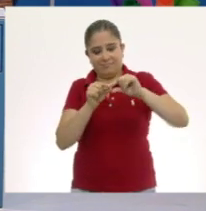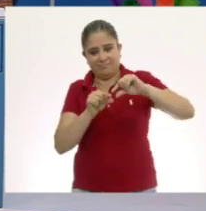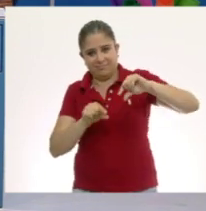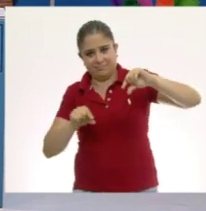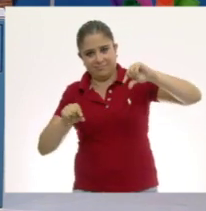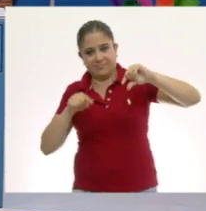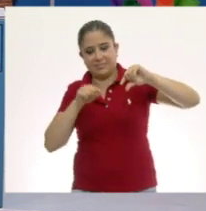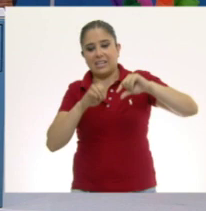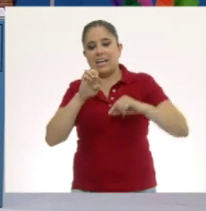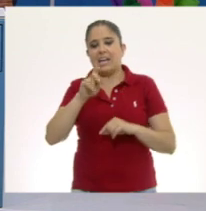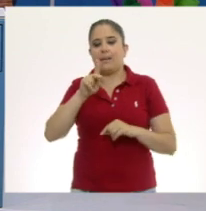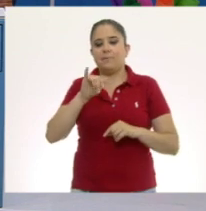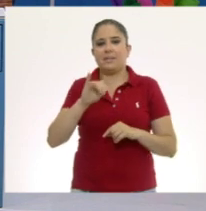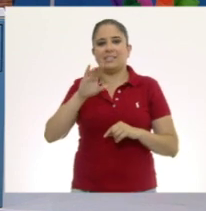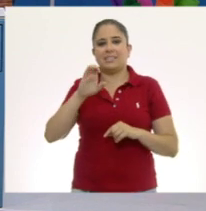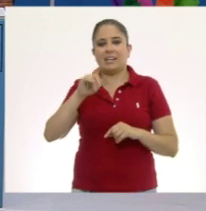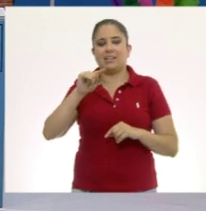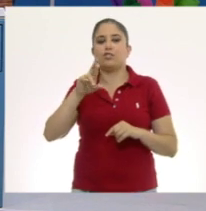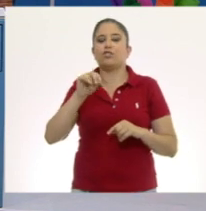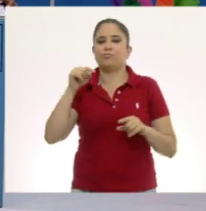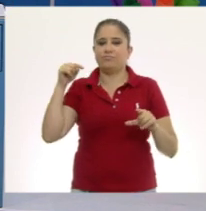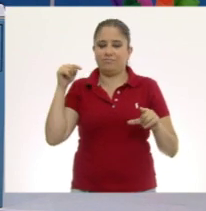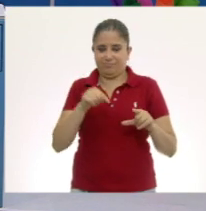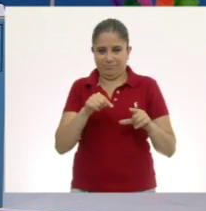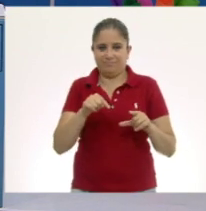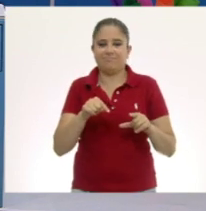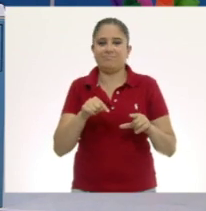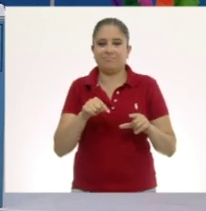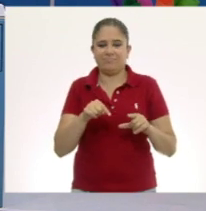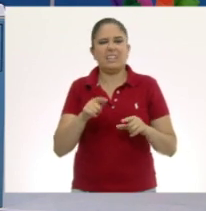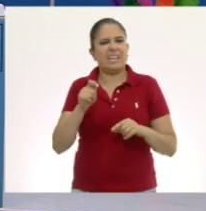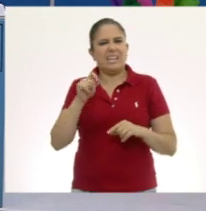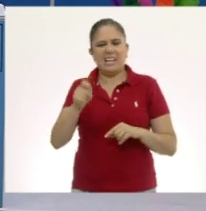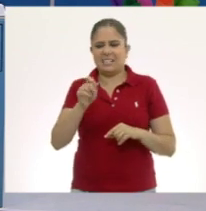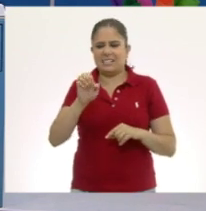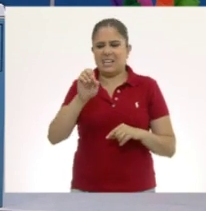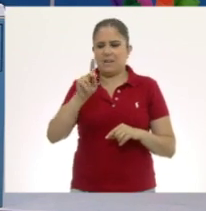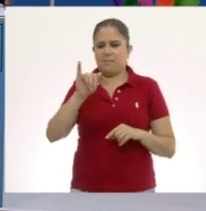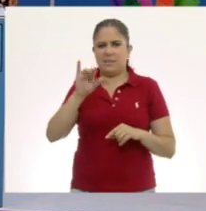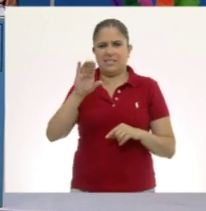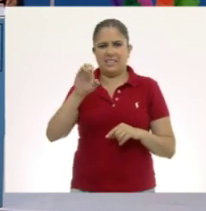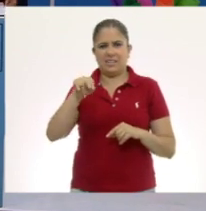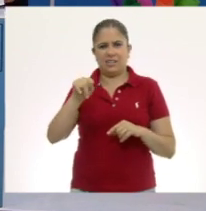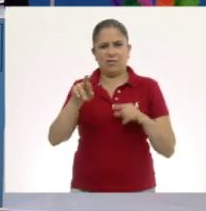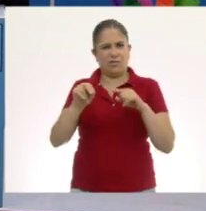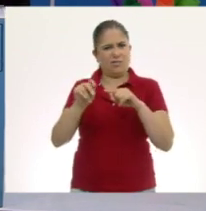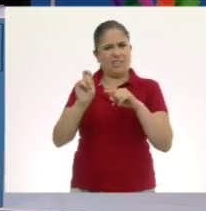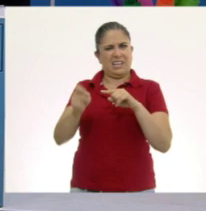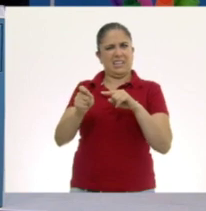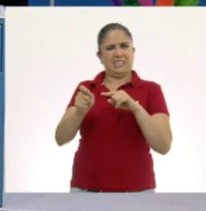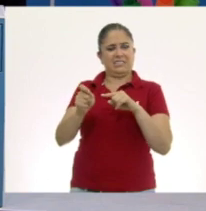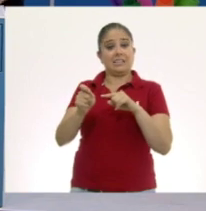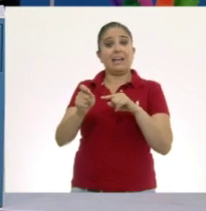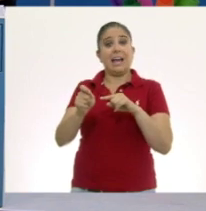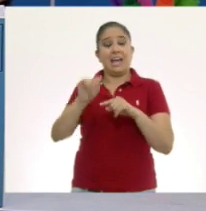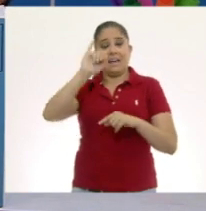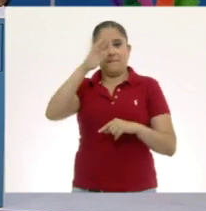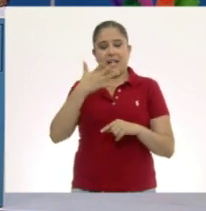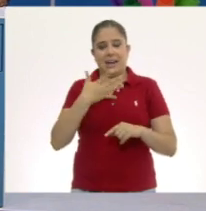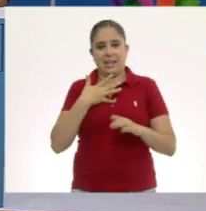llamamos el epicentro. Y voy a comentar en qué consiste el epicentro. Y para eso tenemos esta